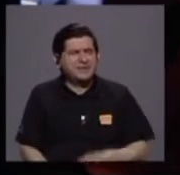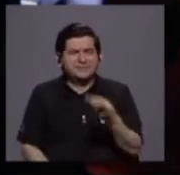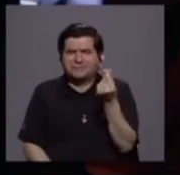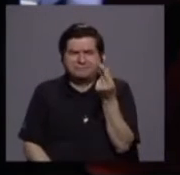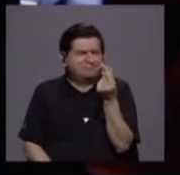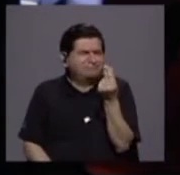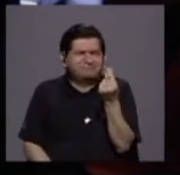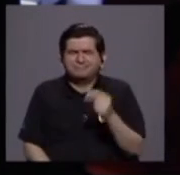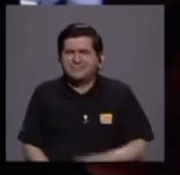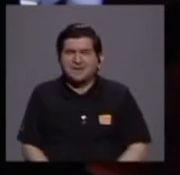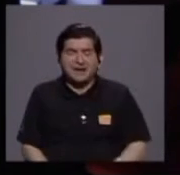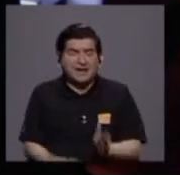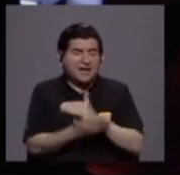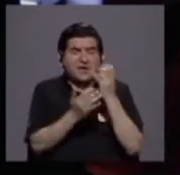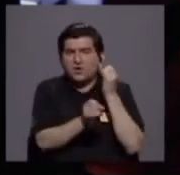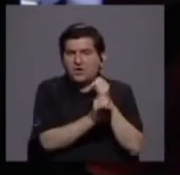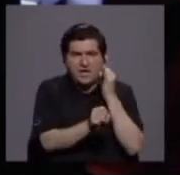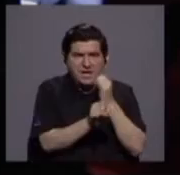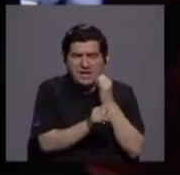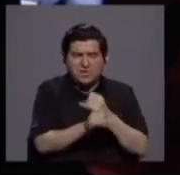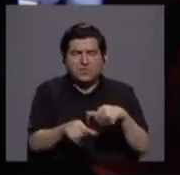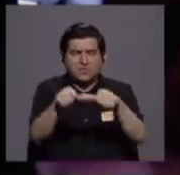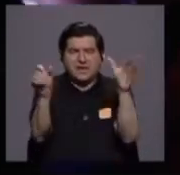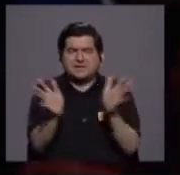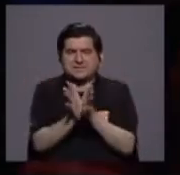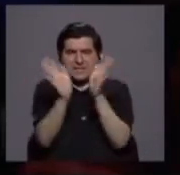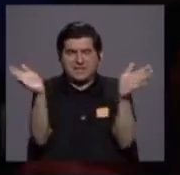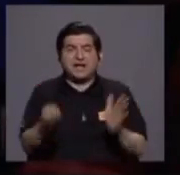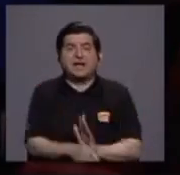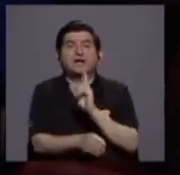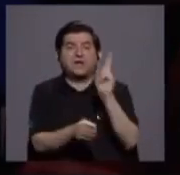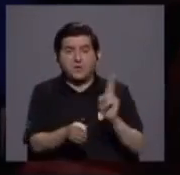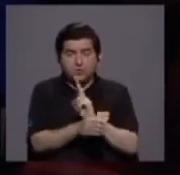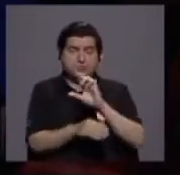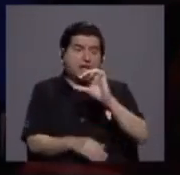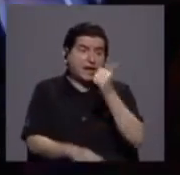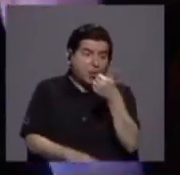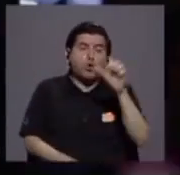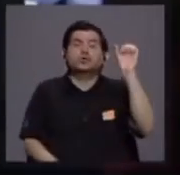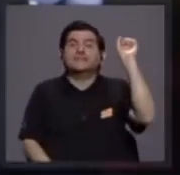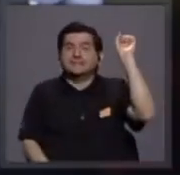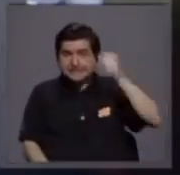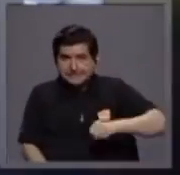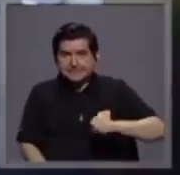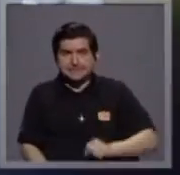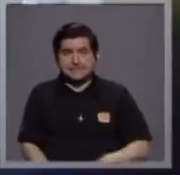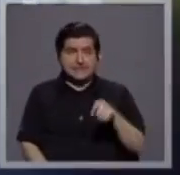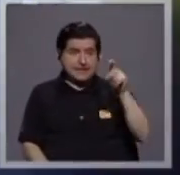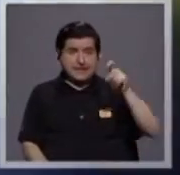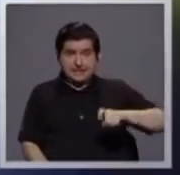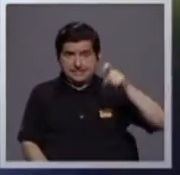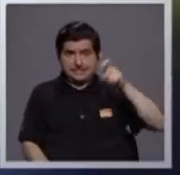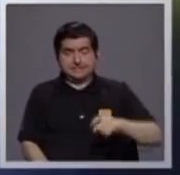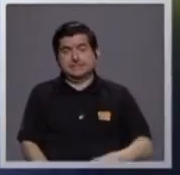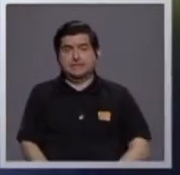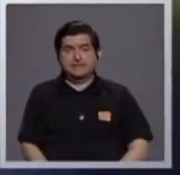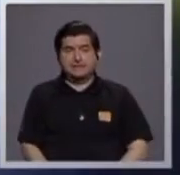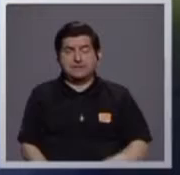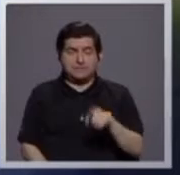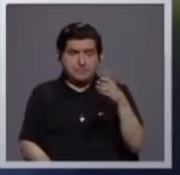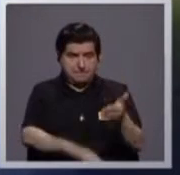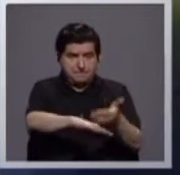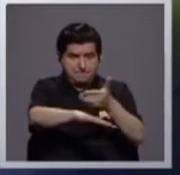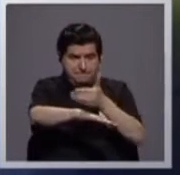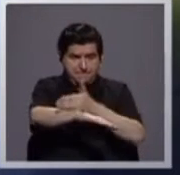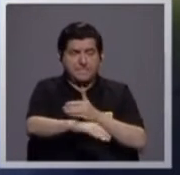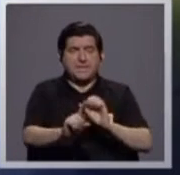recursos en algunas instituciones del sector público y usarlos en otras que sí está requerido para mejorar